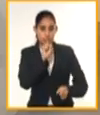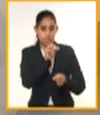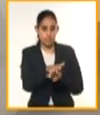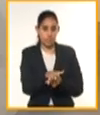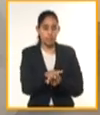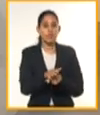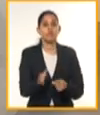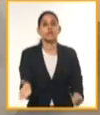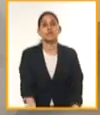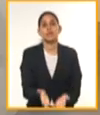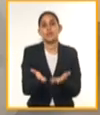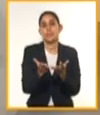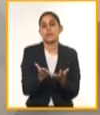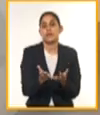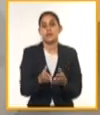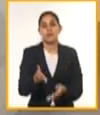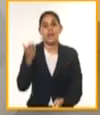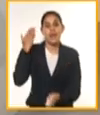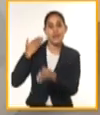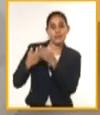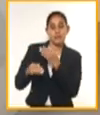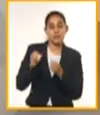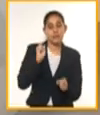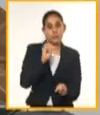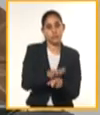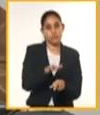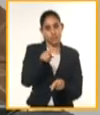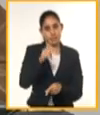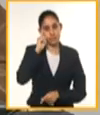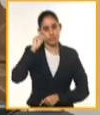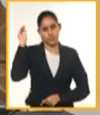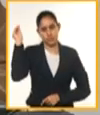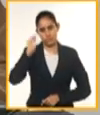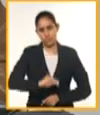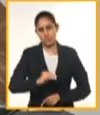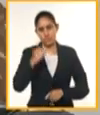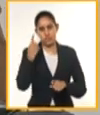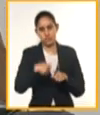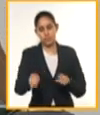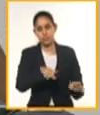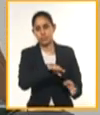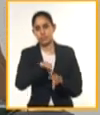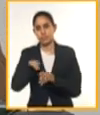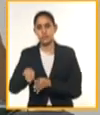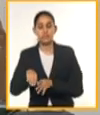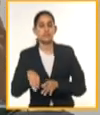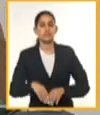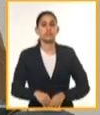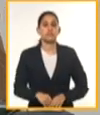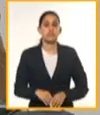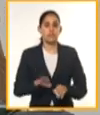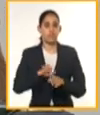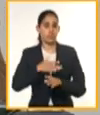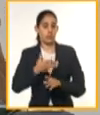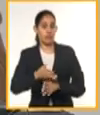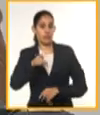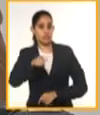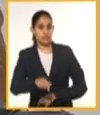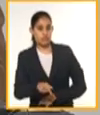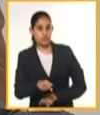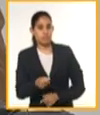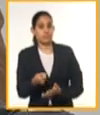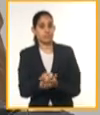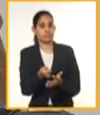promovido, aupado desde Washington. Eso está más que estudiado. Igual que Yulia Timoshenko. Y una vez que se